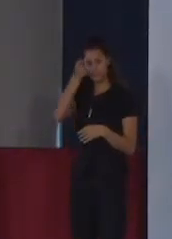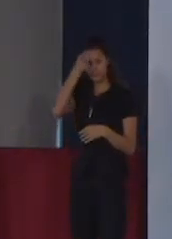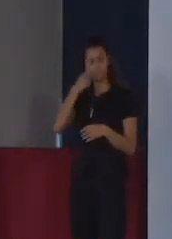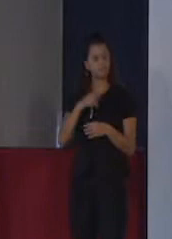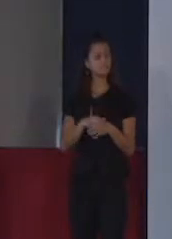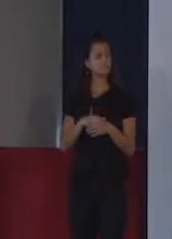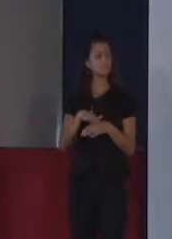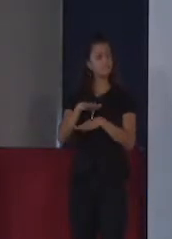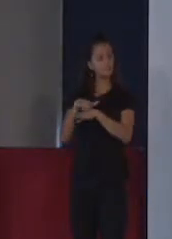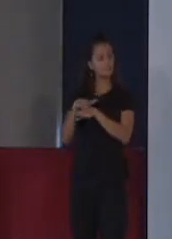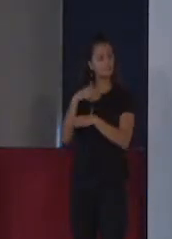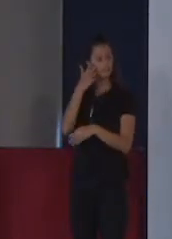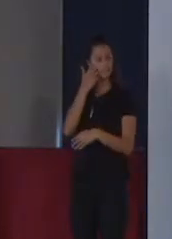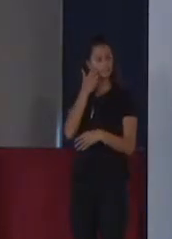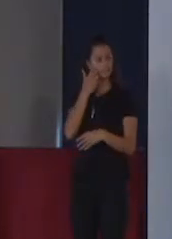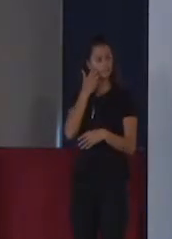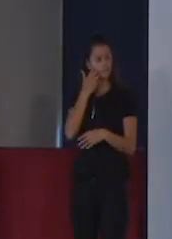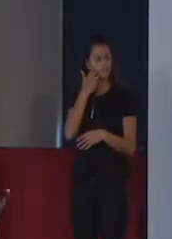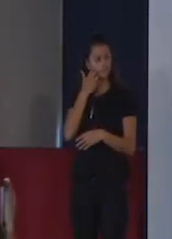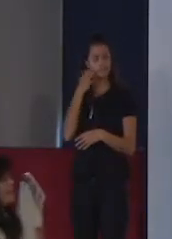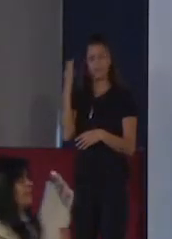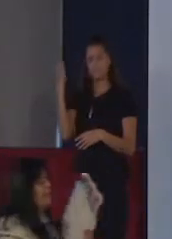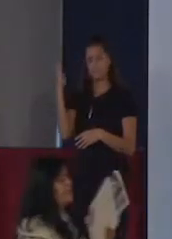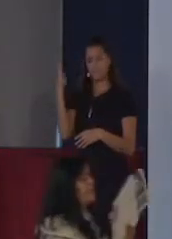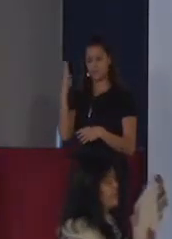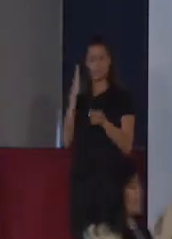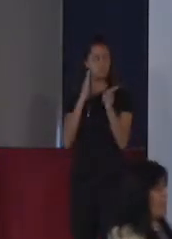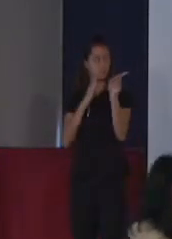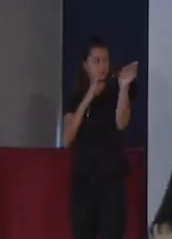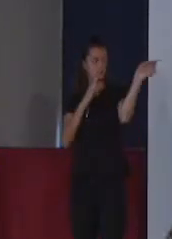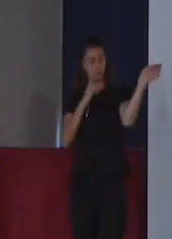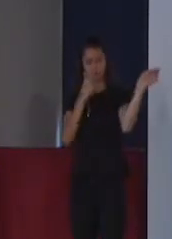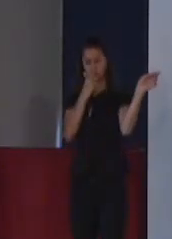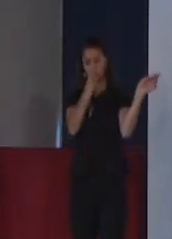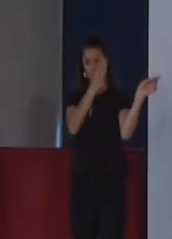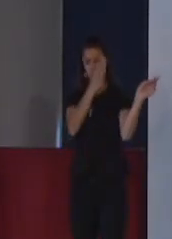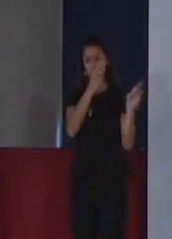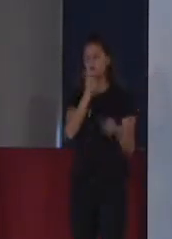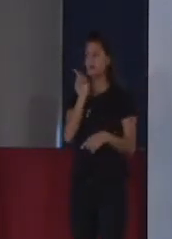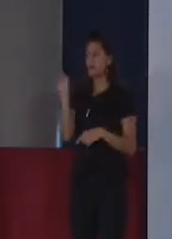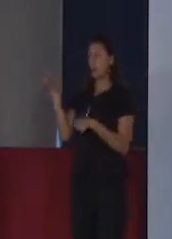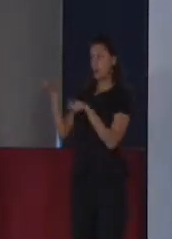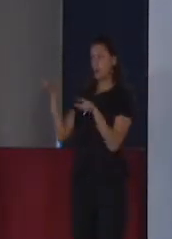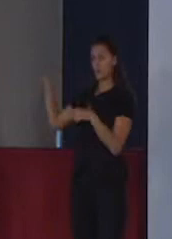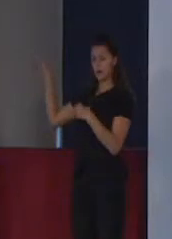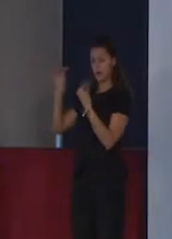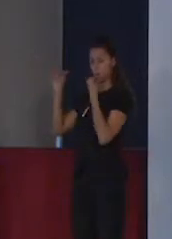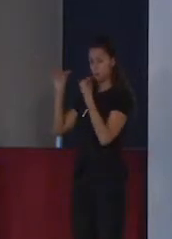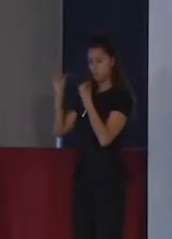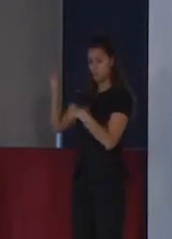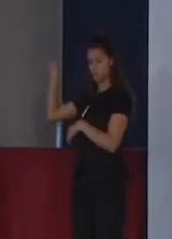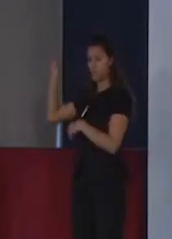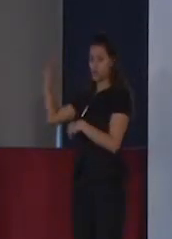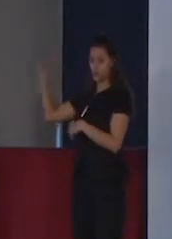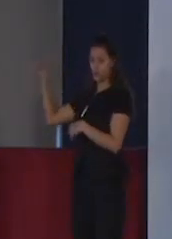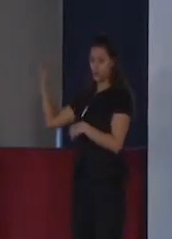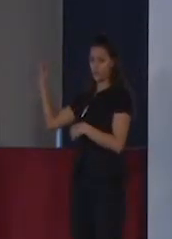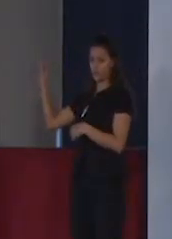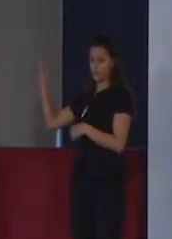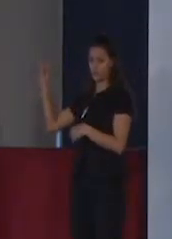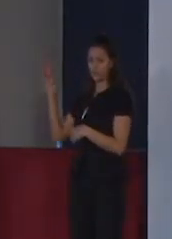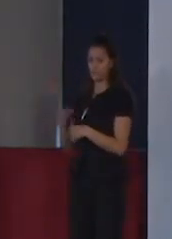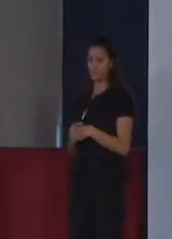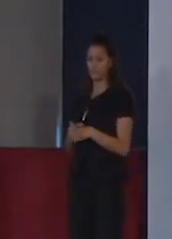pedir el baño, pues acá hay uno de los baños, en la zona de refrigerio donde nos vamos a encontrar está el otro baño,